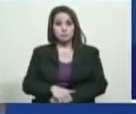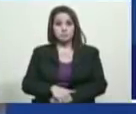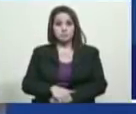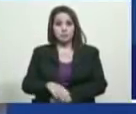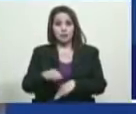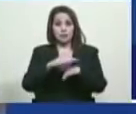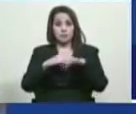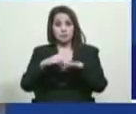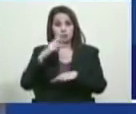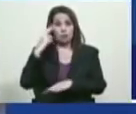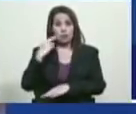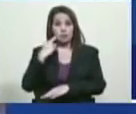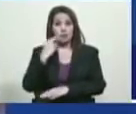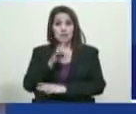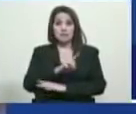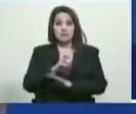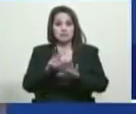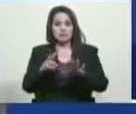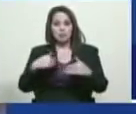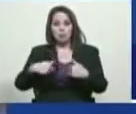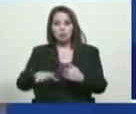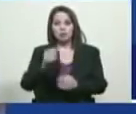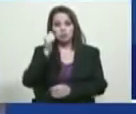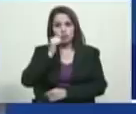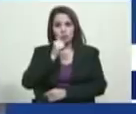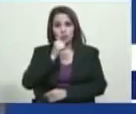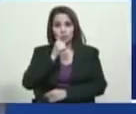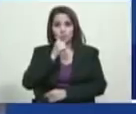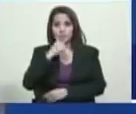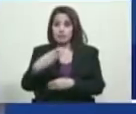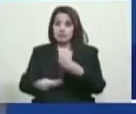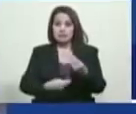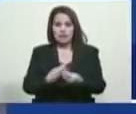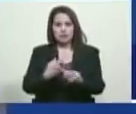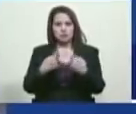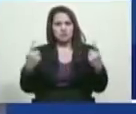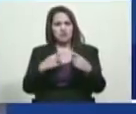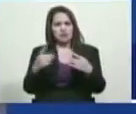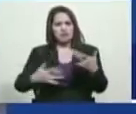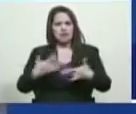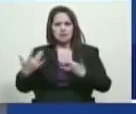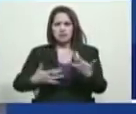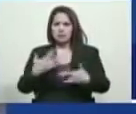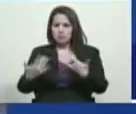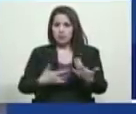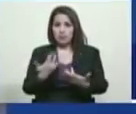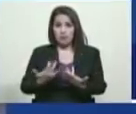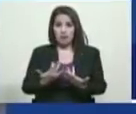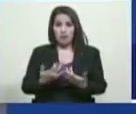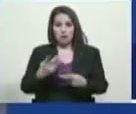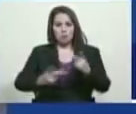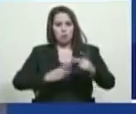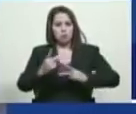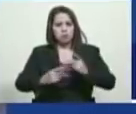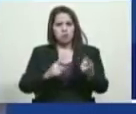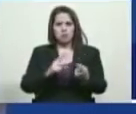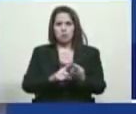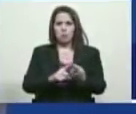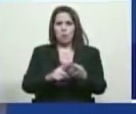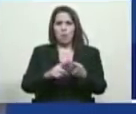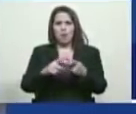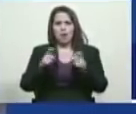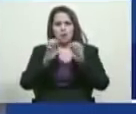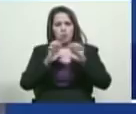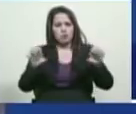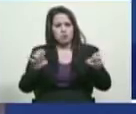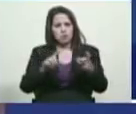El 17, el próximo sábado, y se han realizado una serie de actos en la semana, en el campo productivo, en el campo pedagógico,